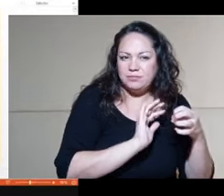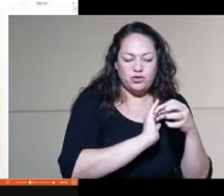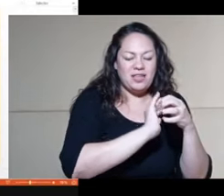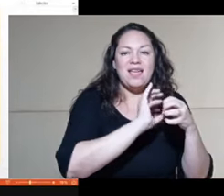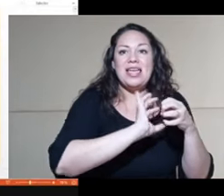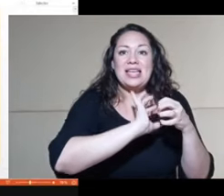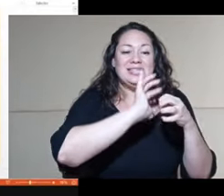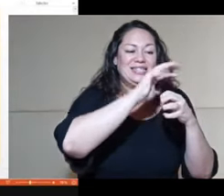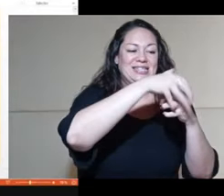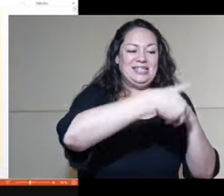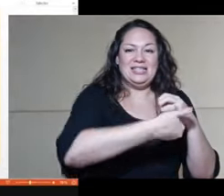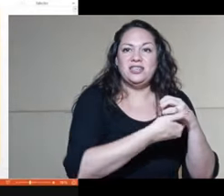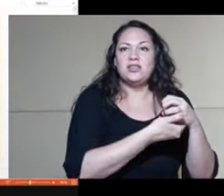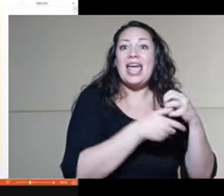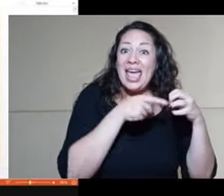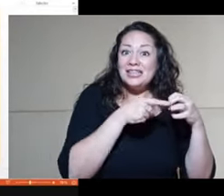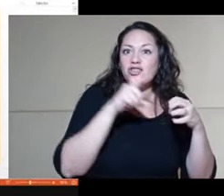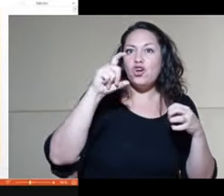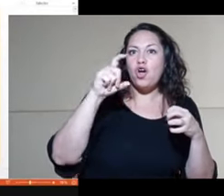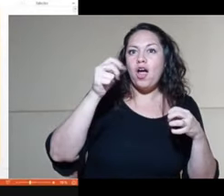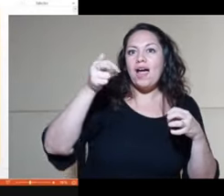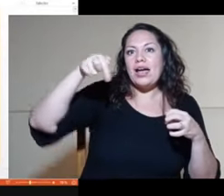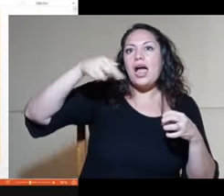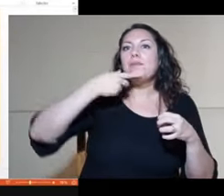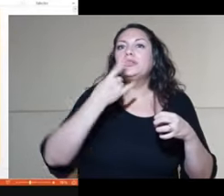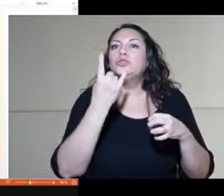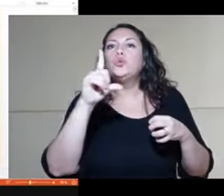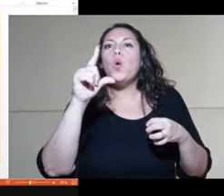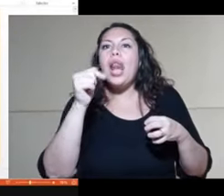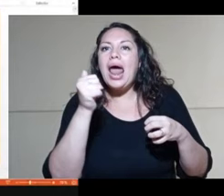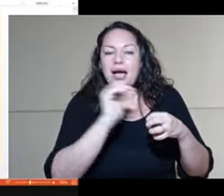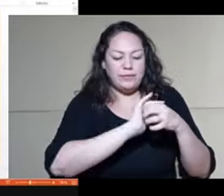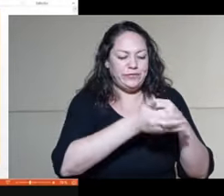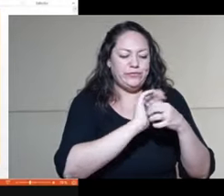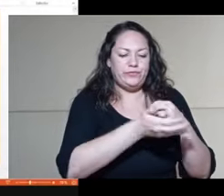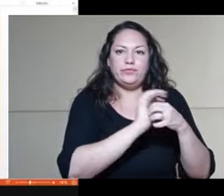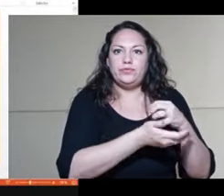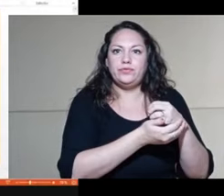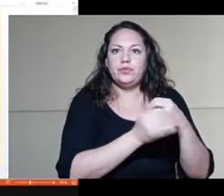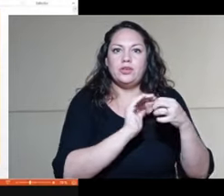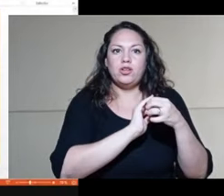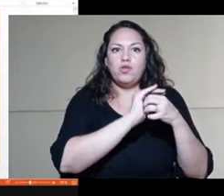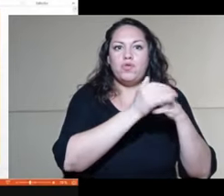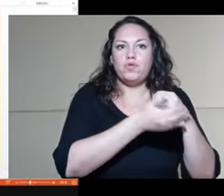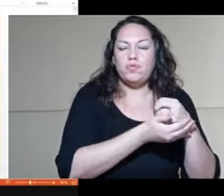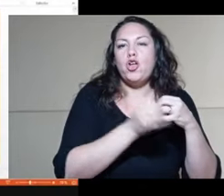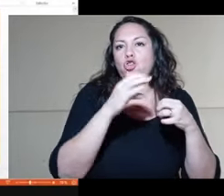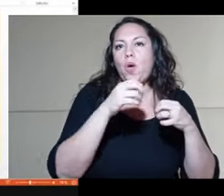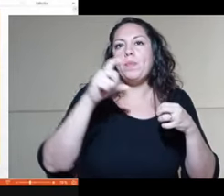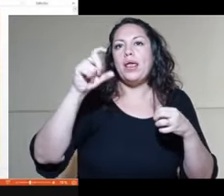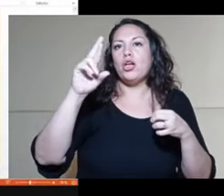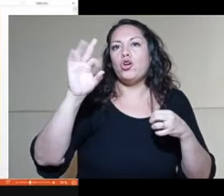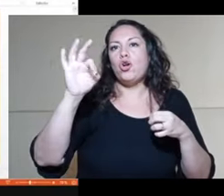Entonces, las capas de la cebolla son como una cápsula. Eso véanlo después en el libro. En esos receptores tenemos unos que se